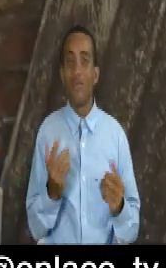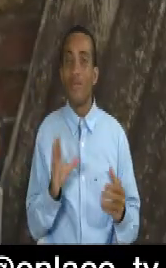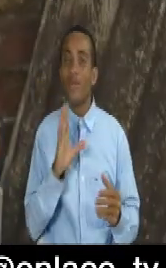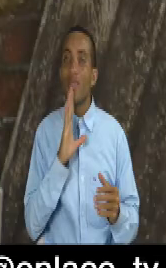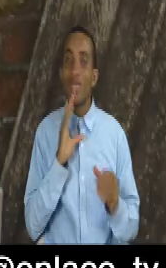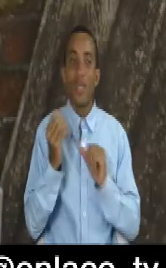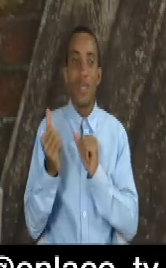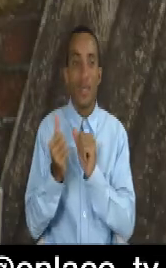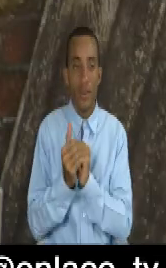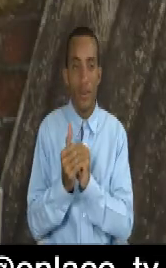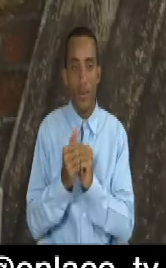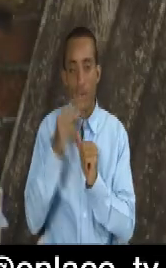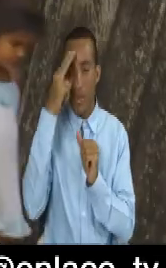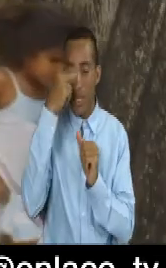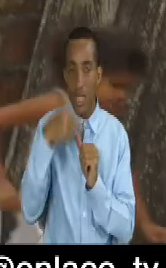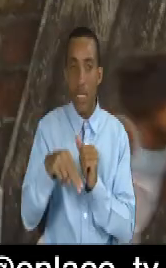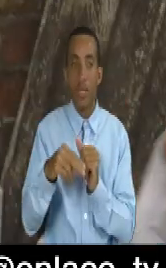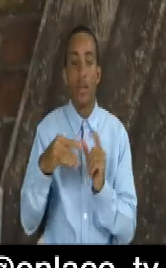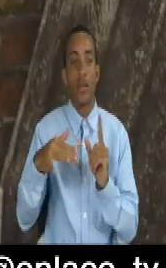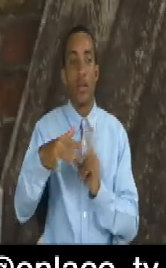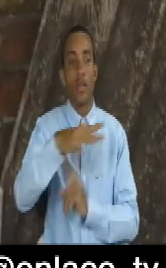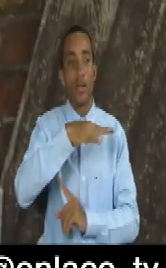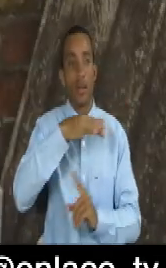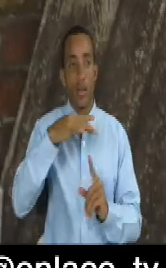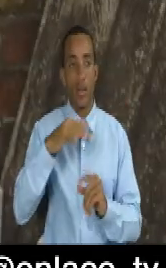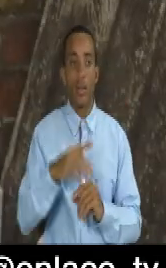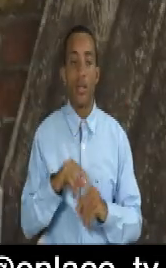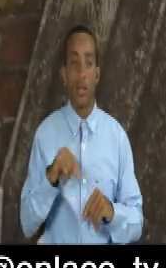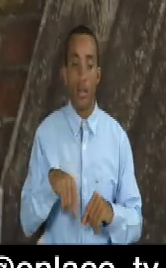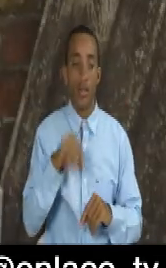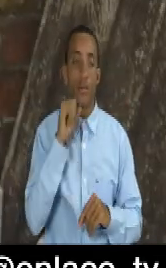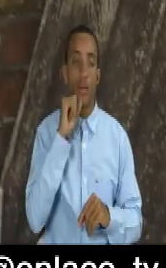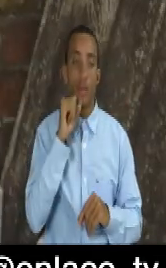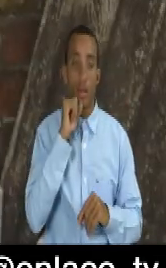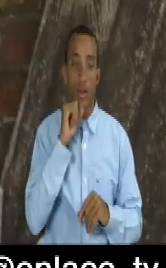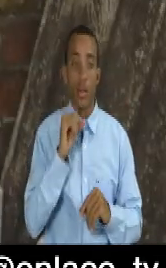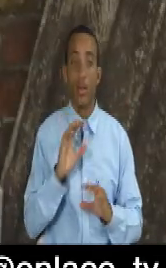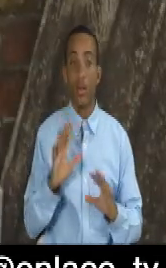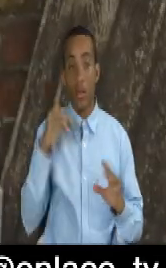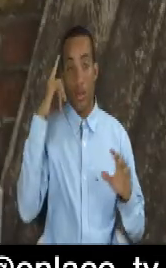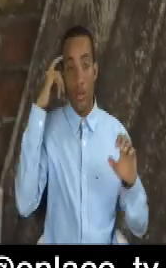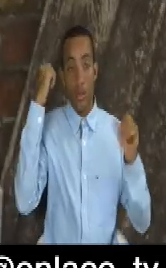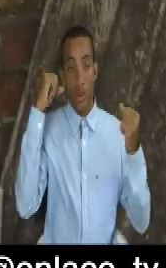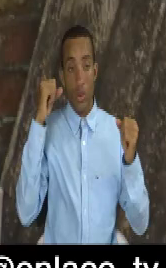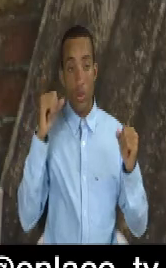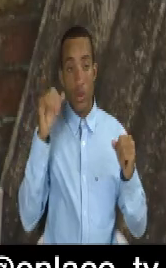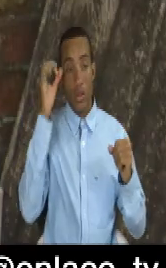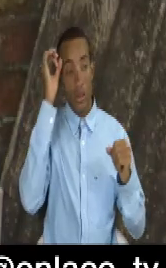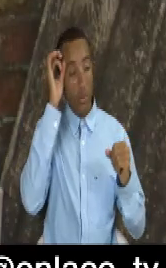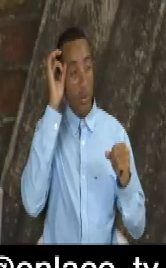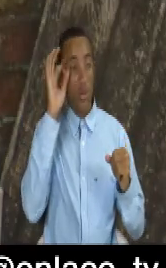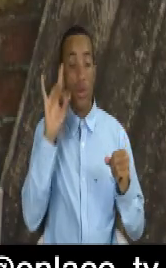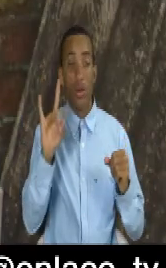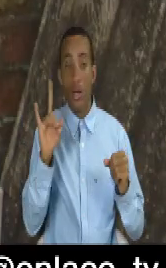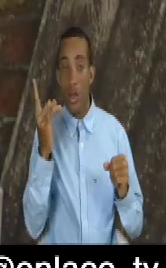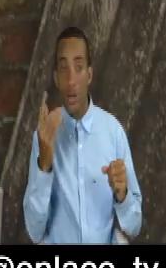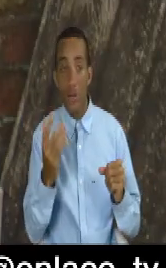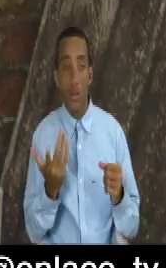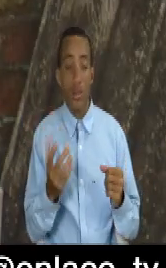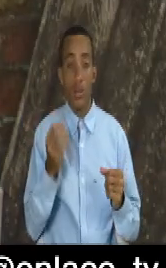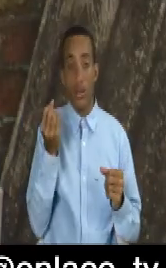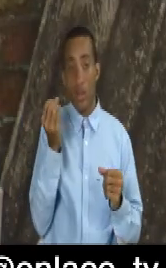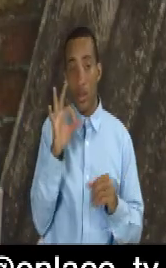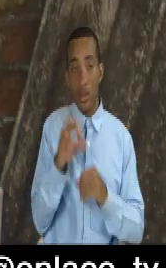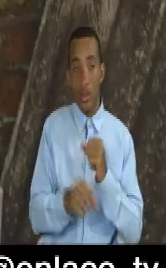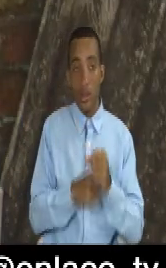con que está su hija, debido a la situación pues en que se encuentra Barranca Bermeja. Están preocupados por la suerte que pueda correr esta menor de 13 años.